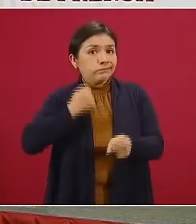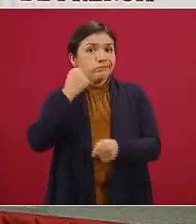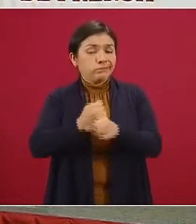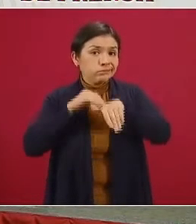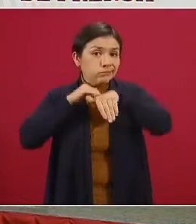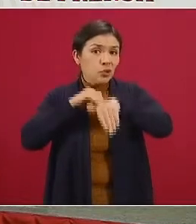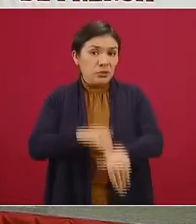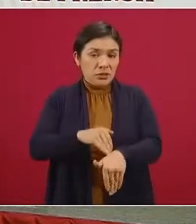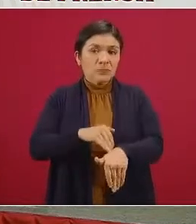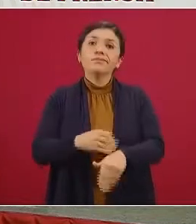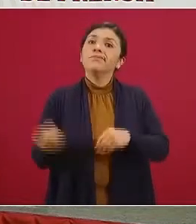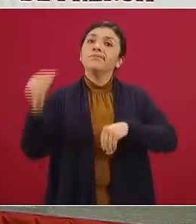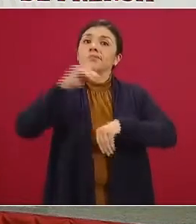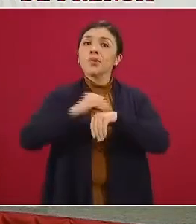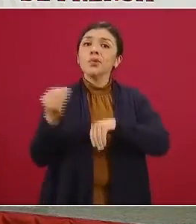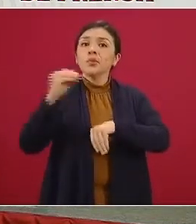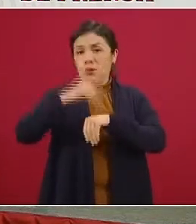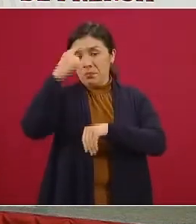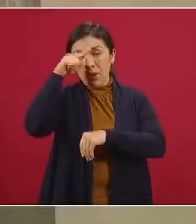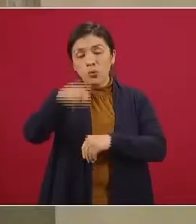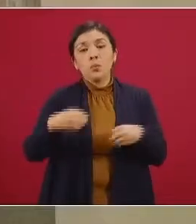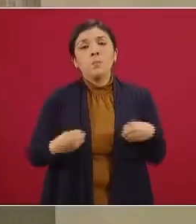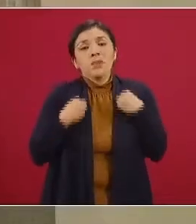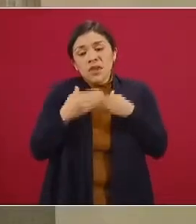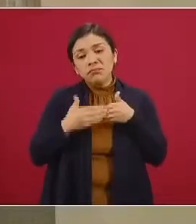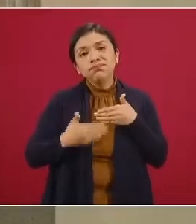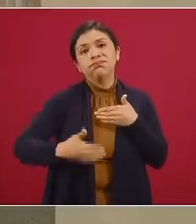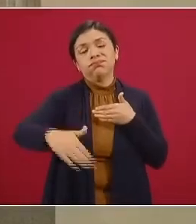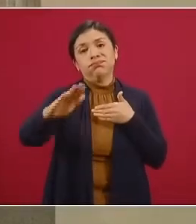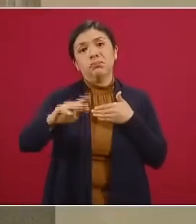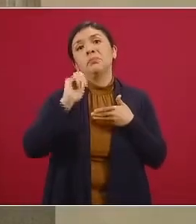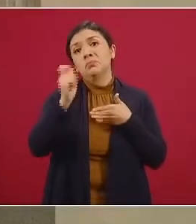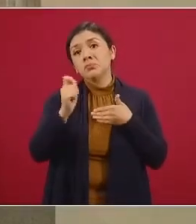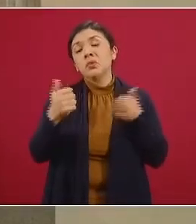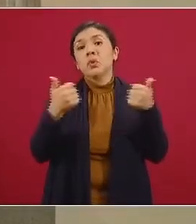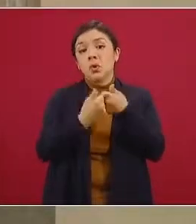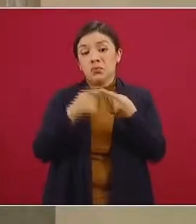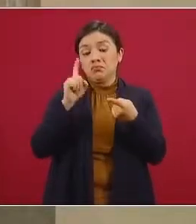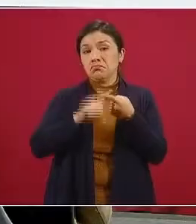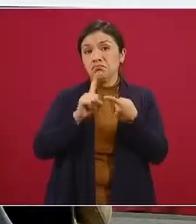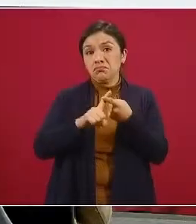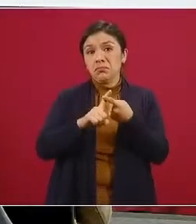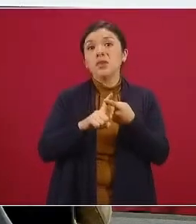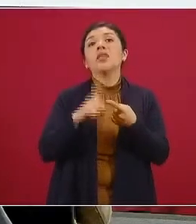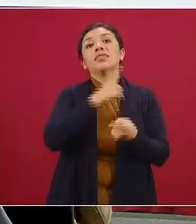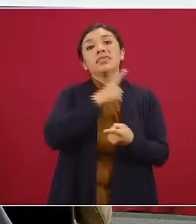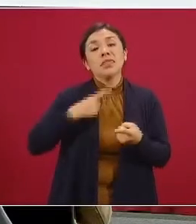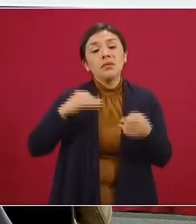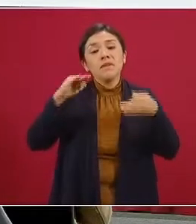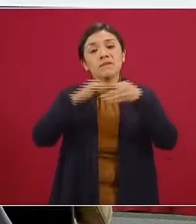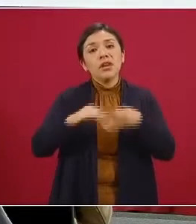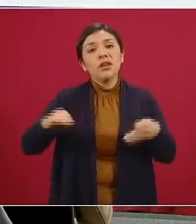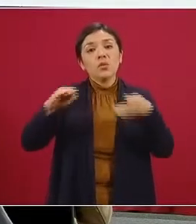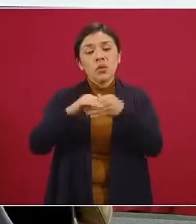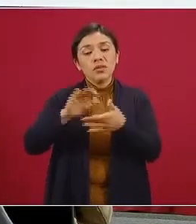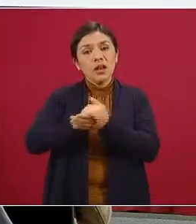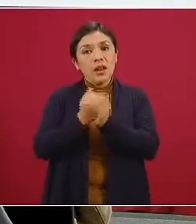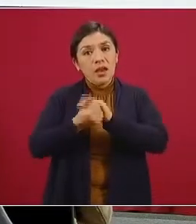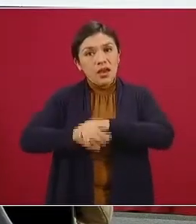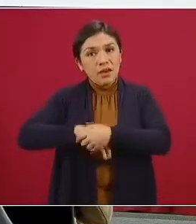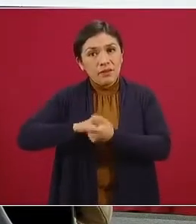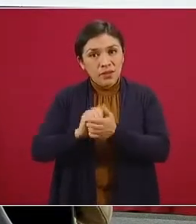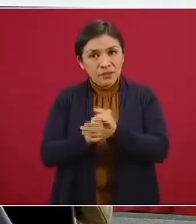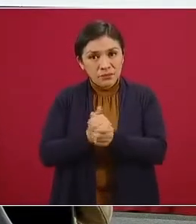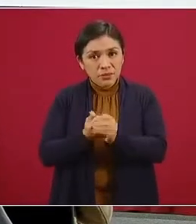que debemos de implementarlas en nuestro diario quehacer. Entre ellas destacan el lavado frecuente de